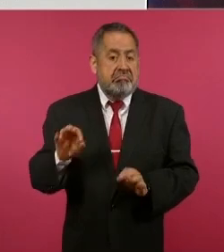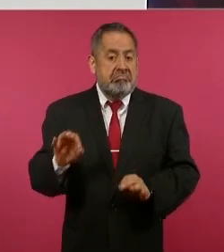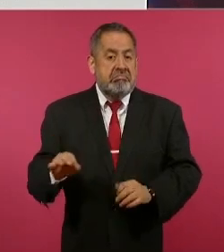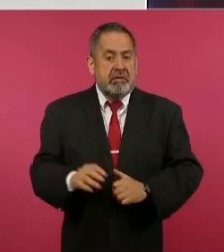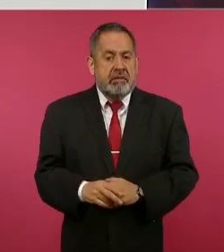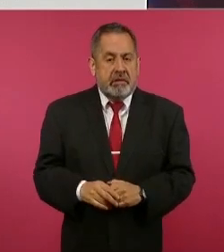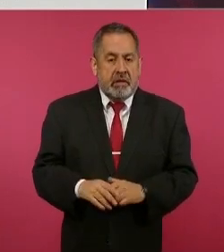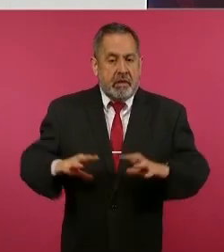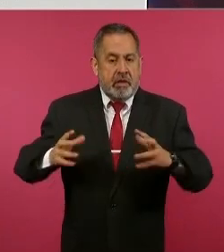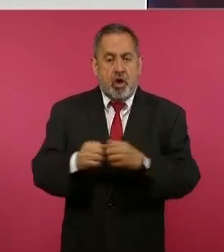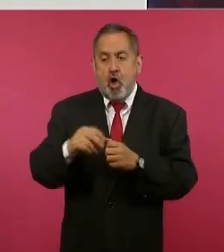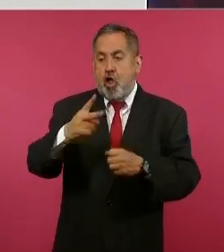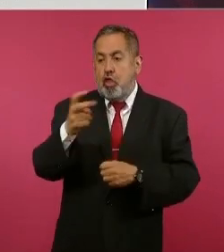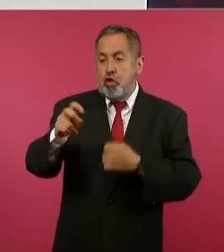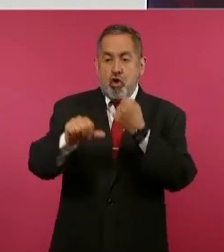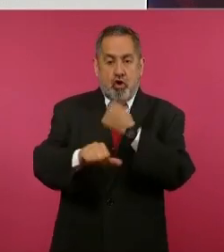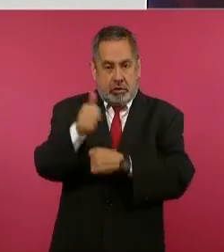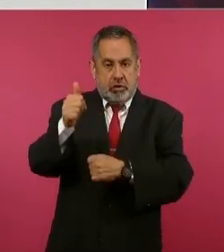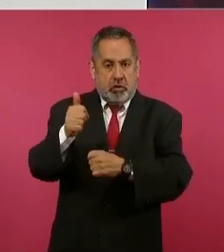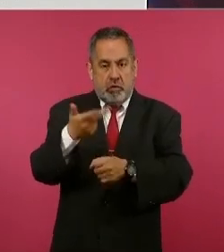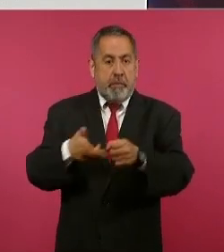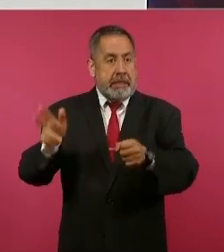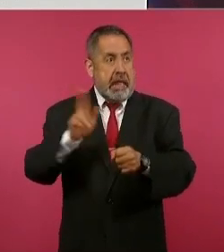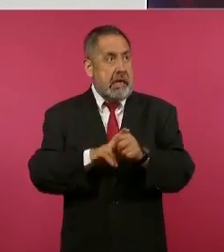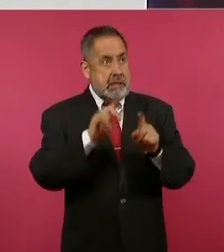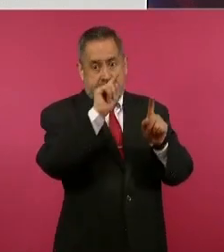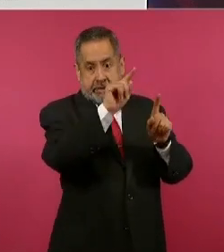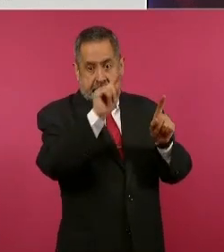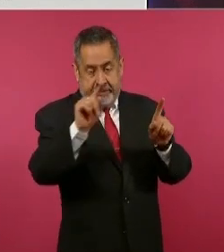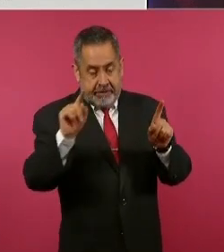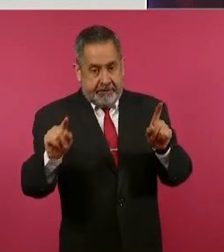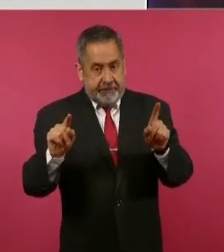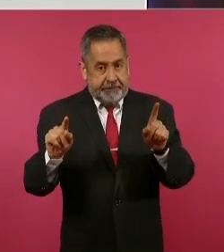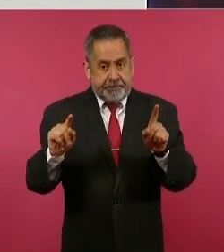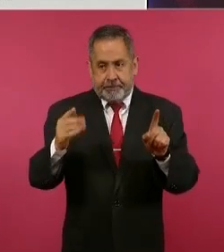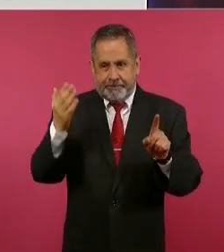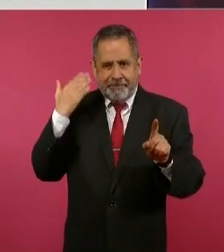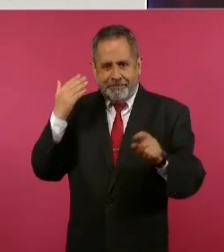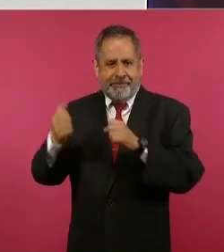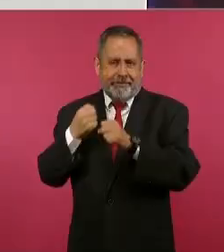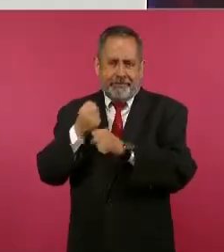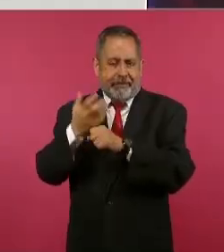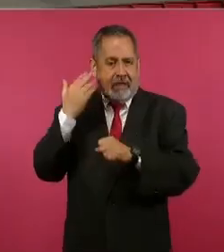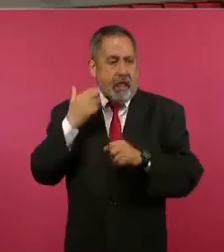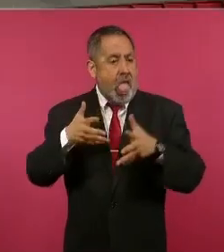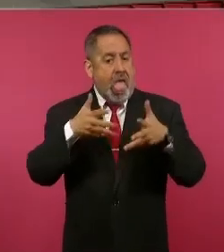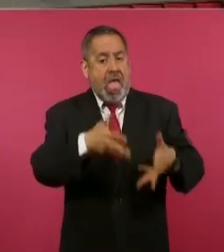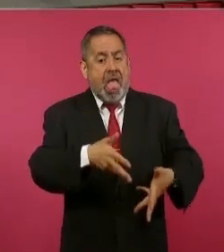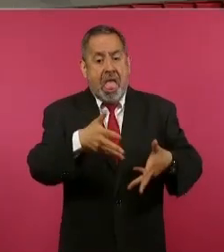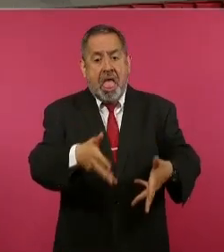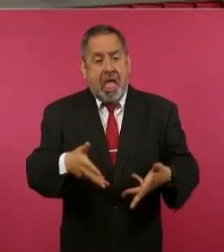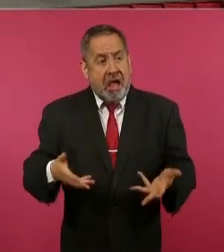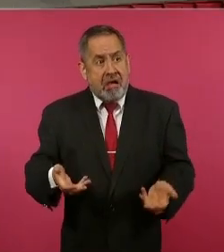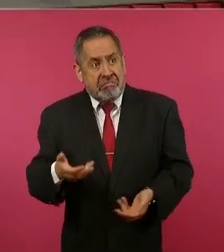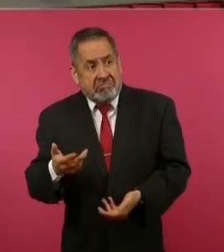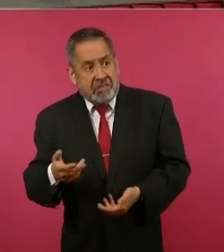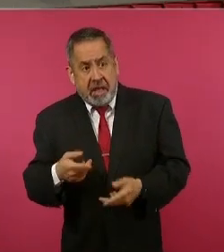que estos 211 hospitales que se construyeron en años anteriores, pero que